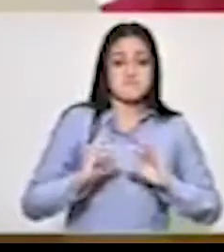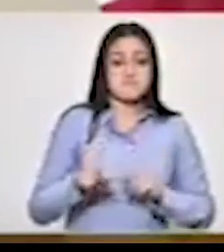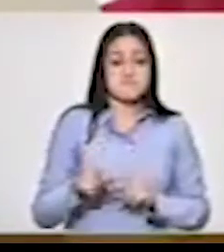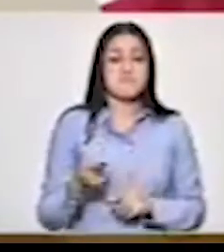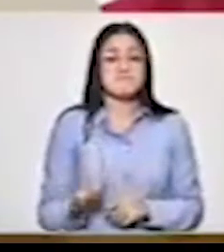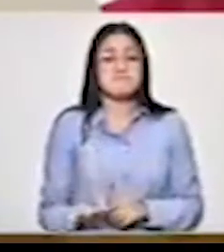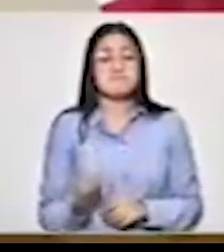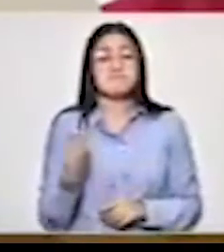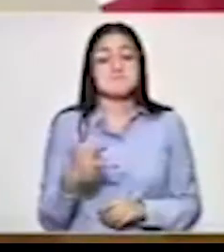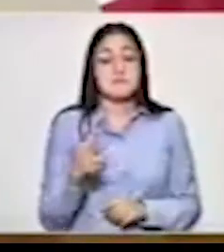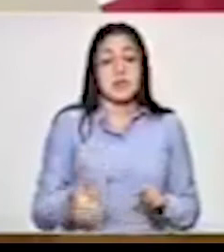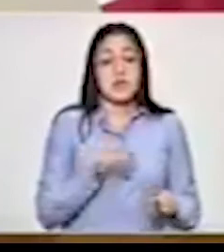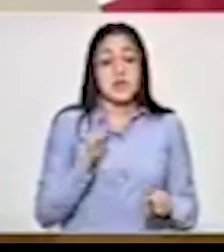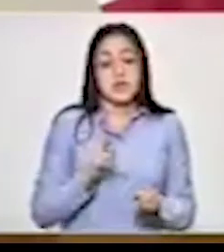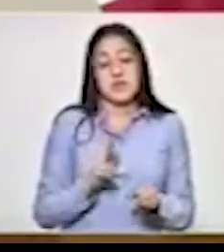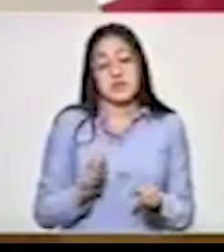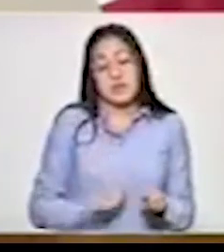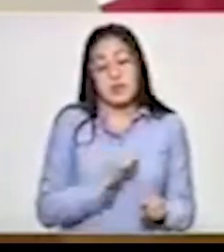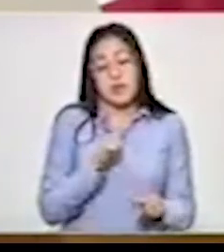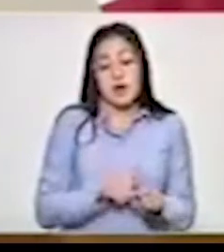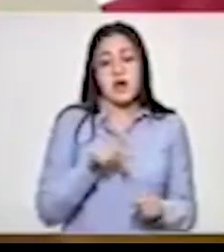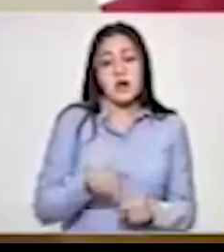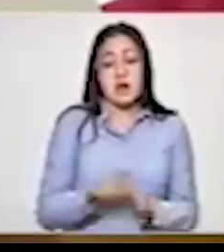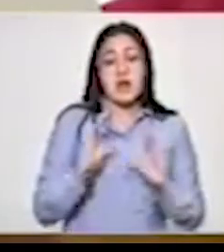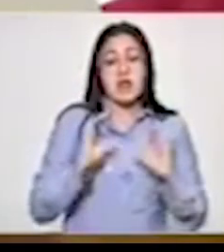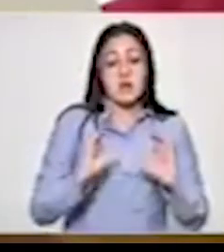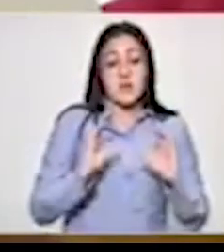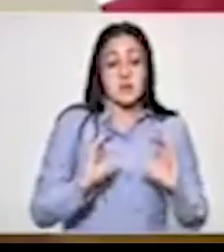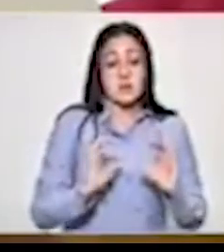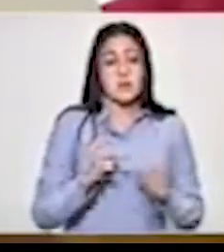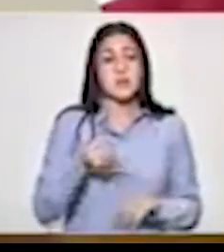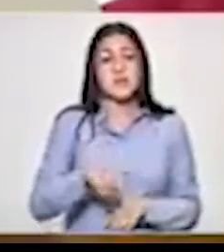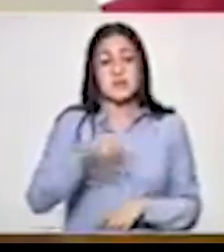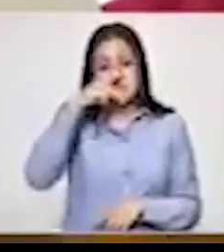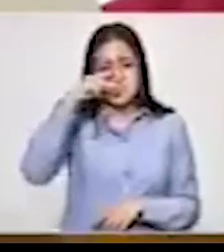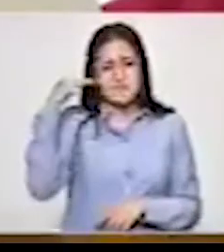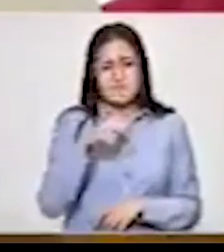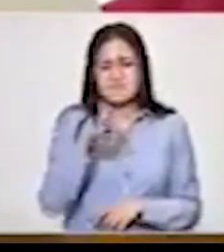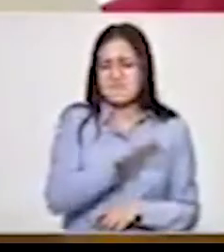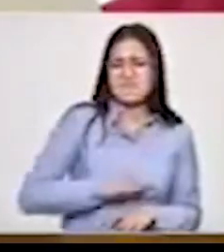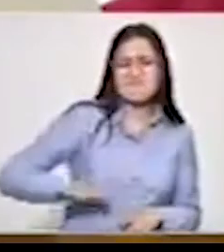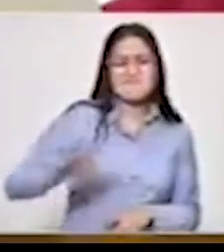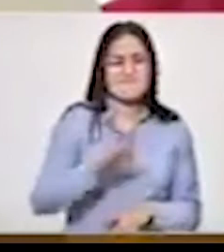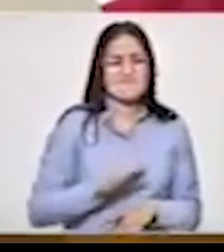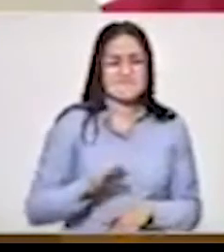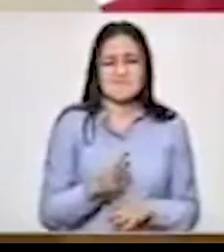Áreas naturales protegidas federales. Pero es México, es parte de nuestra